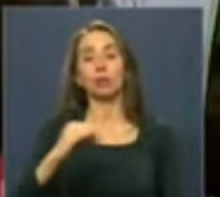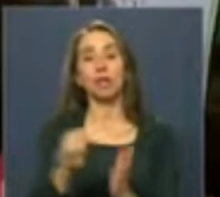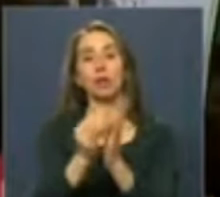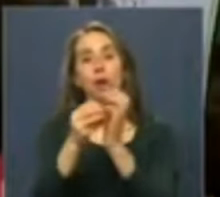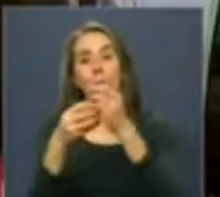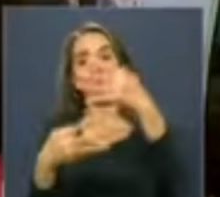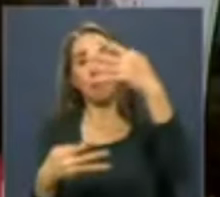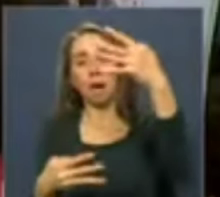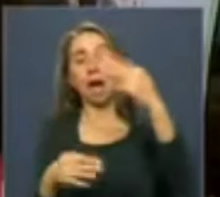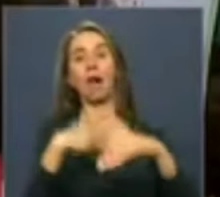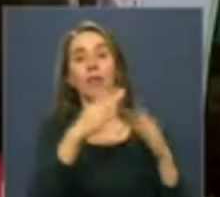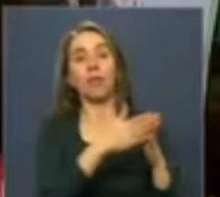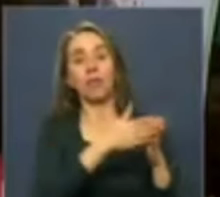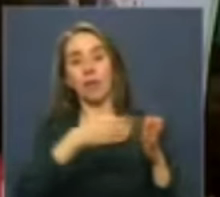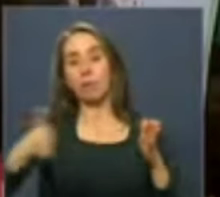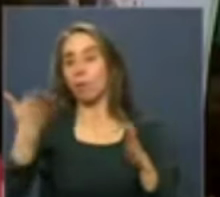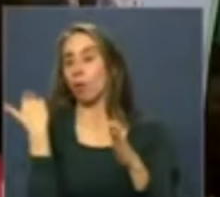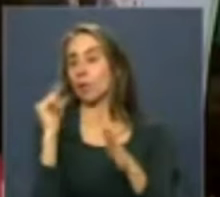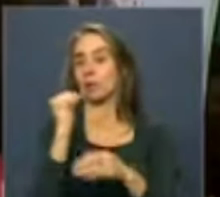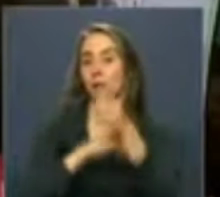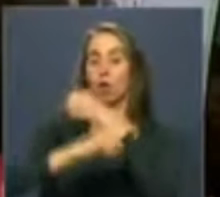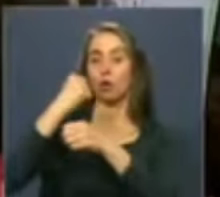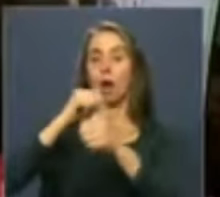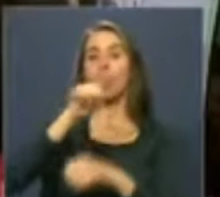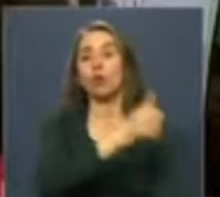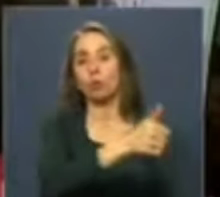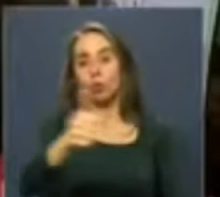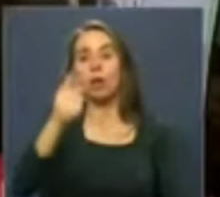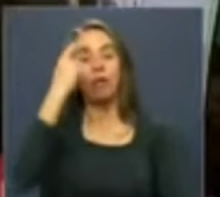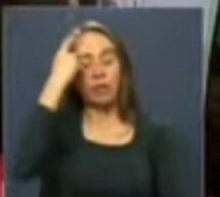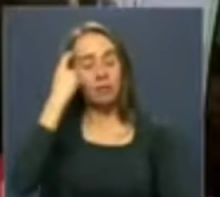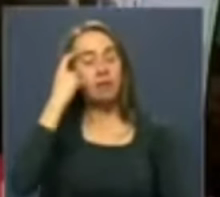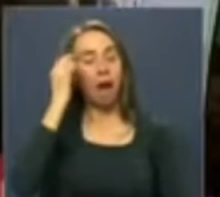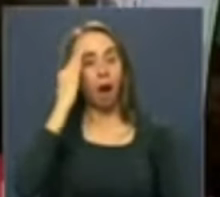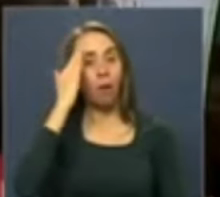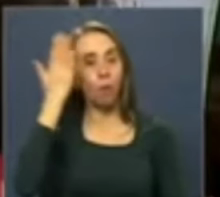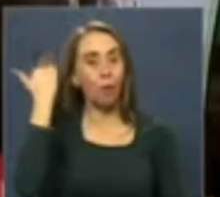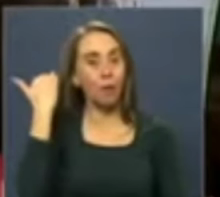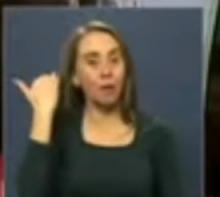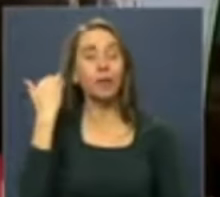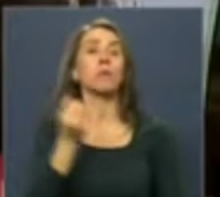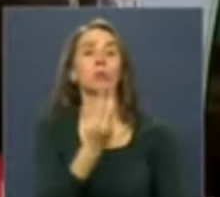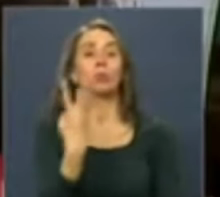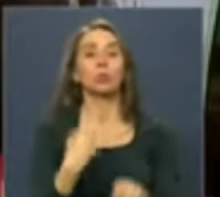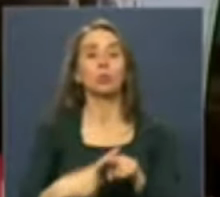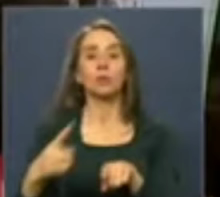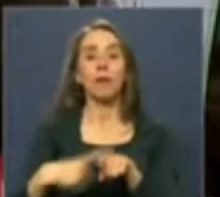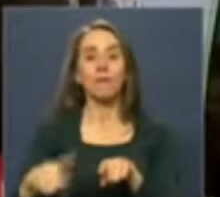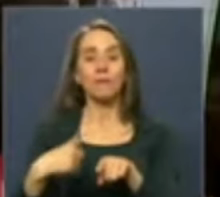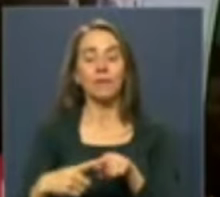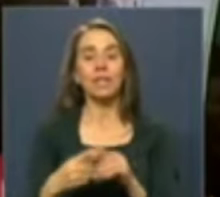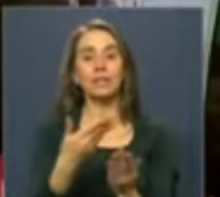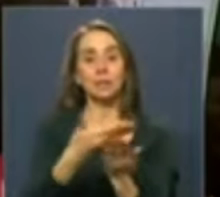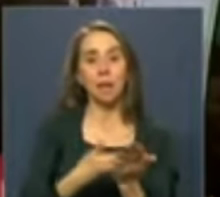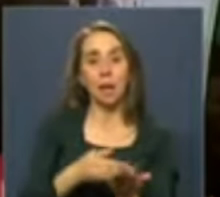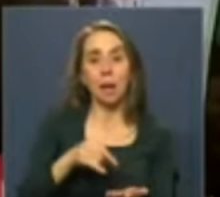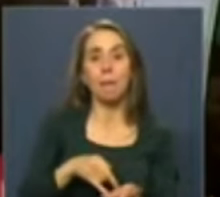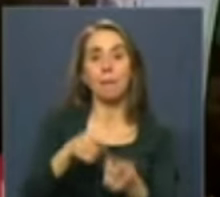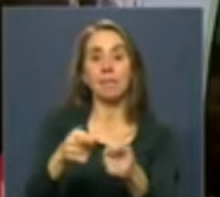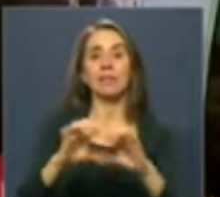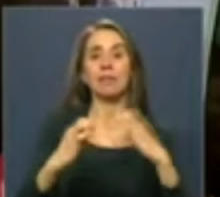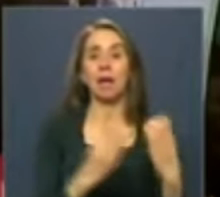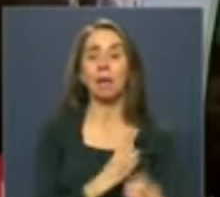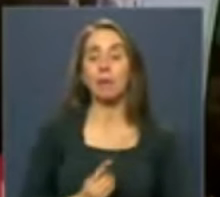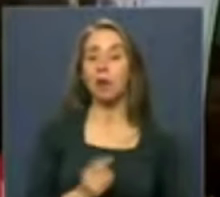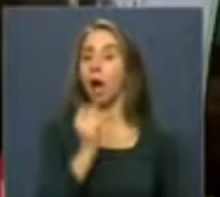josé pablo arellano y ya no aprobó este nocivo porque los períodos legislativos recientes están más frescos en la memoria